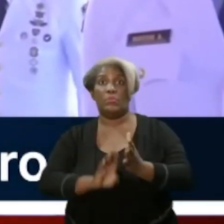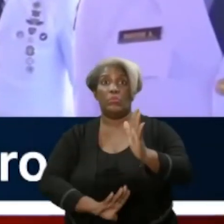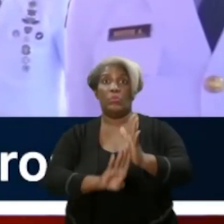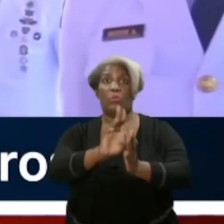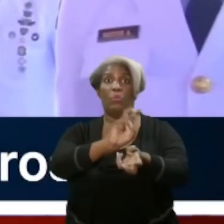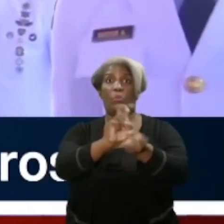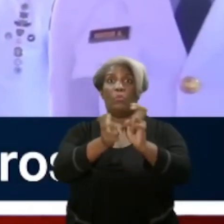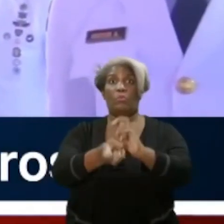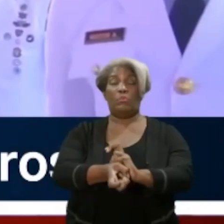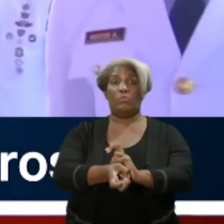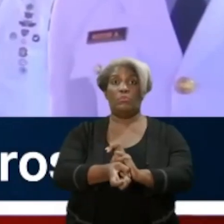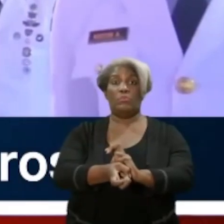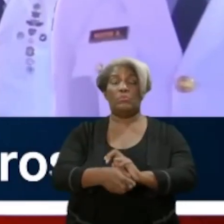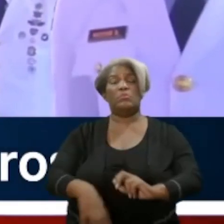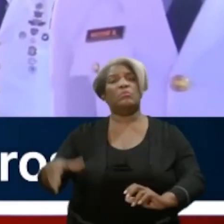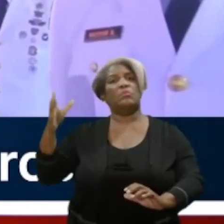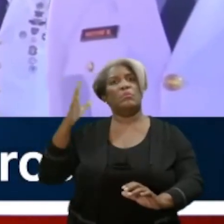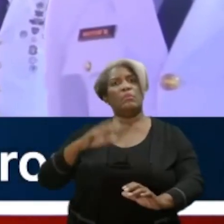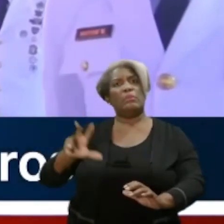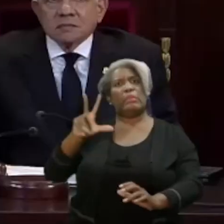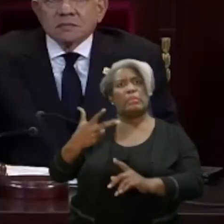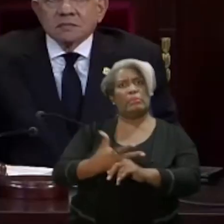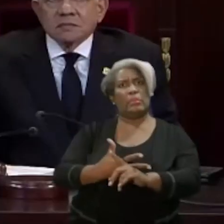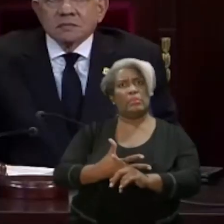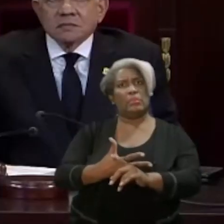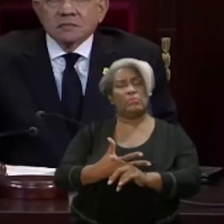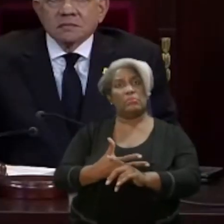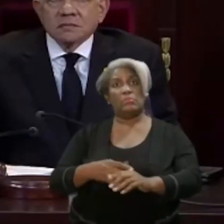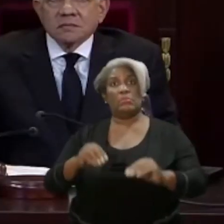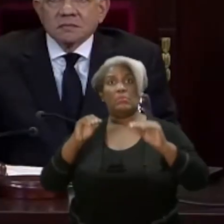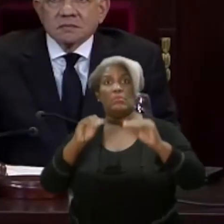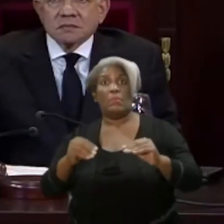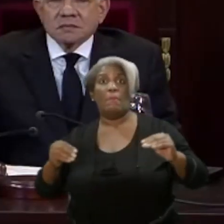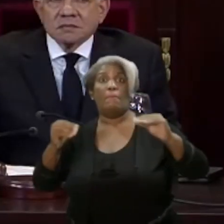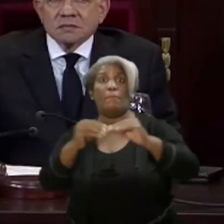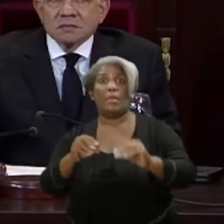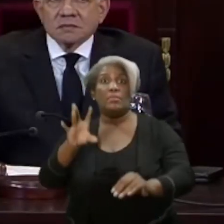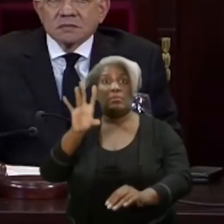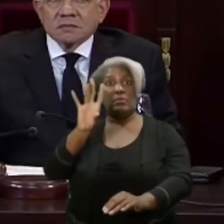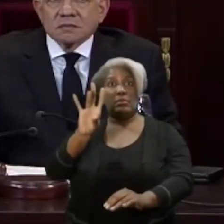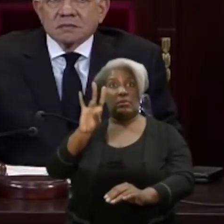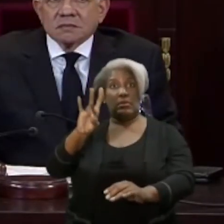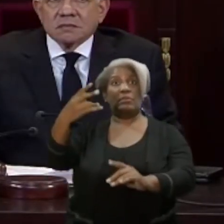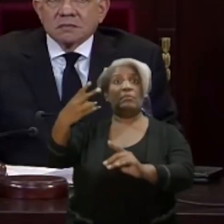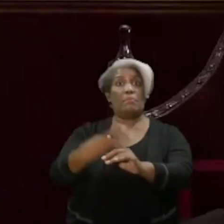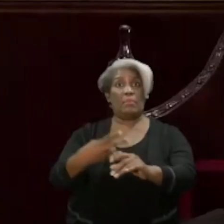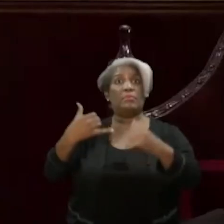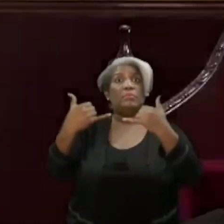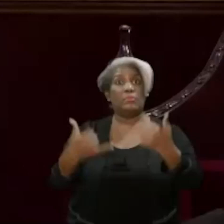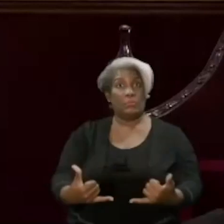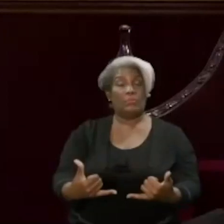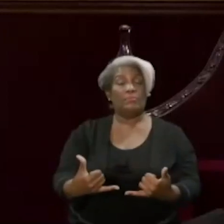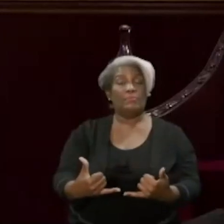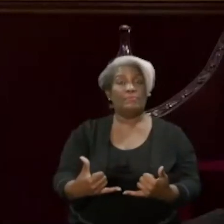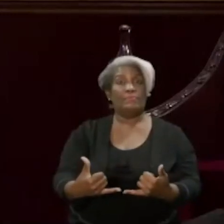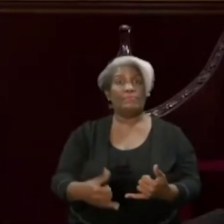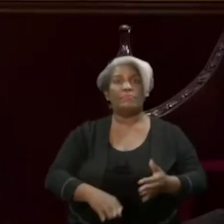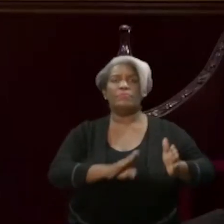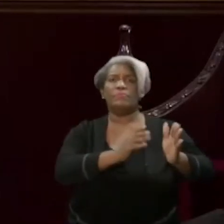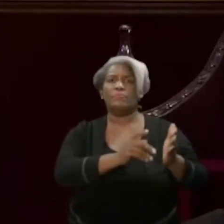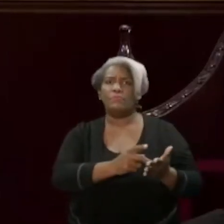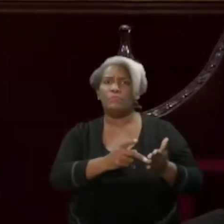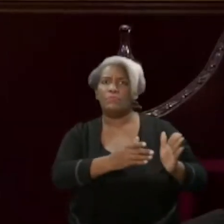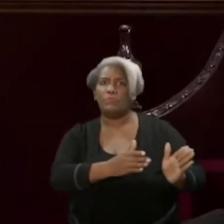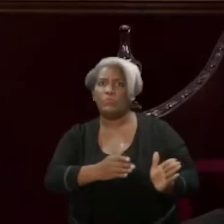pasado a 7 meses. Más tiempo y mejor formación. Además, se ha iniciado el proceso de